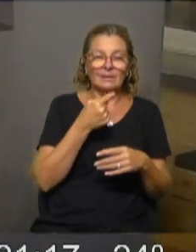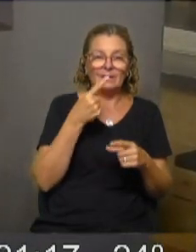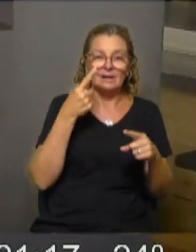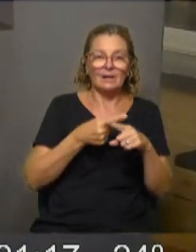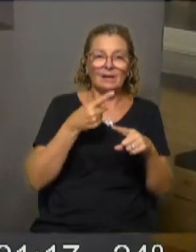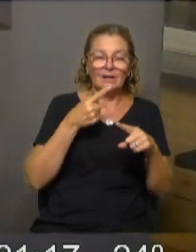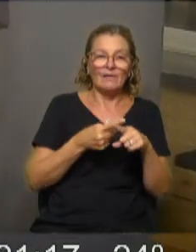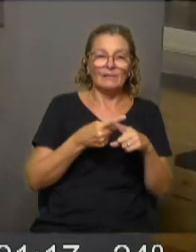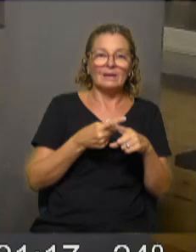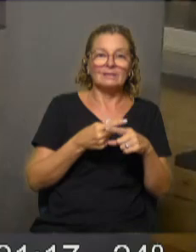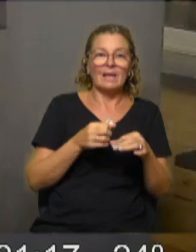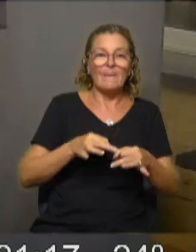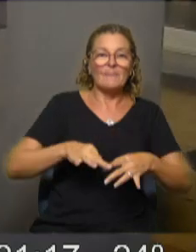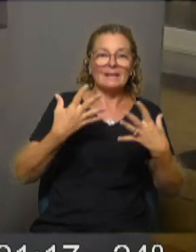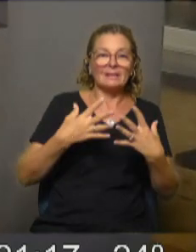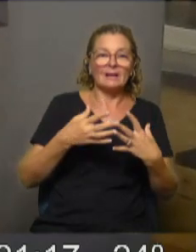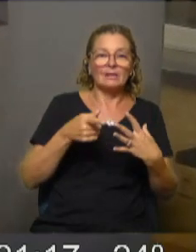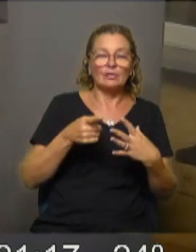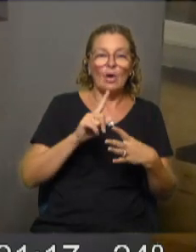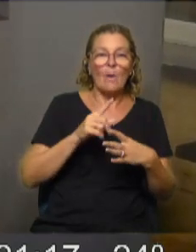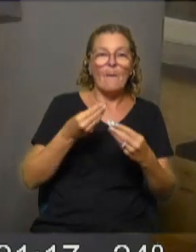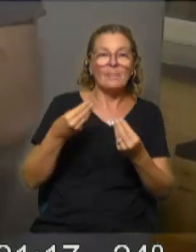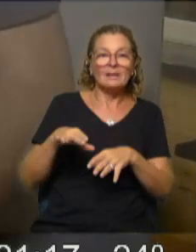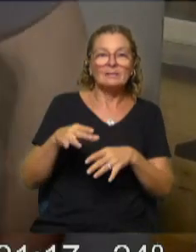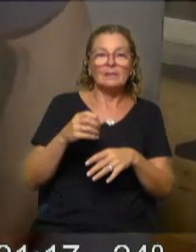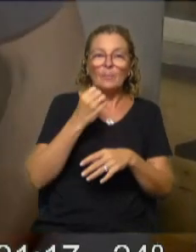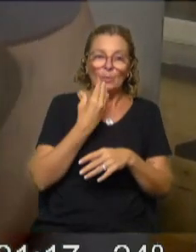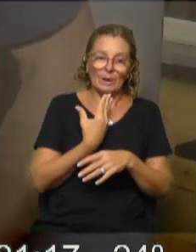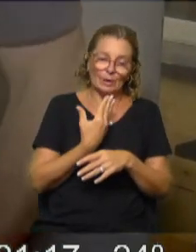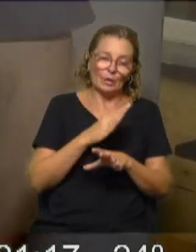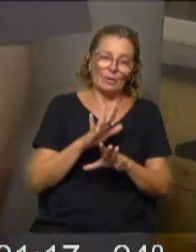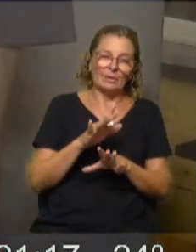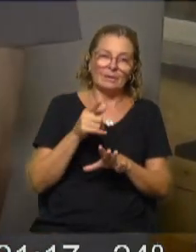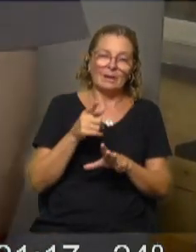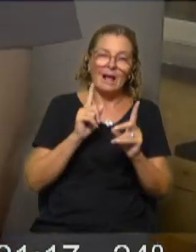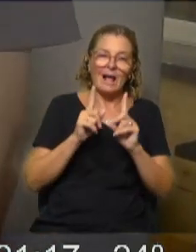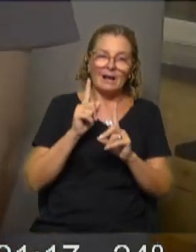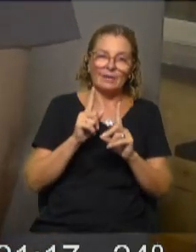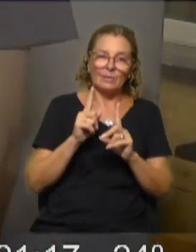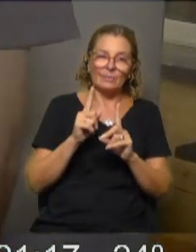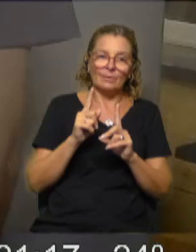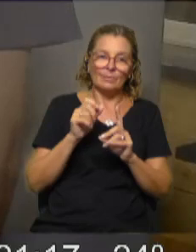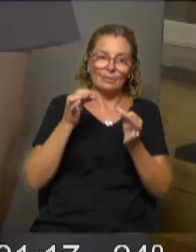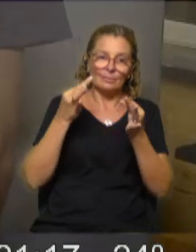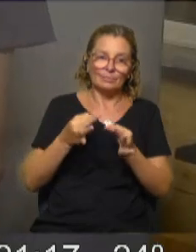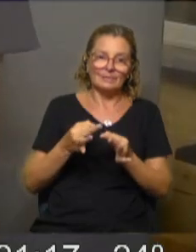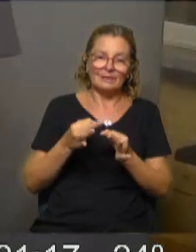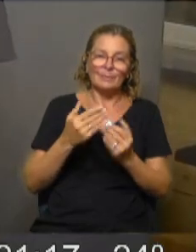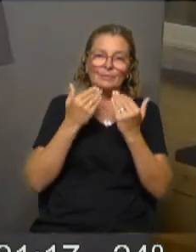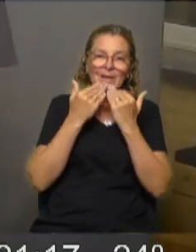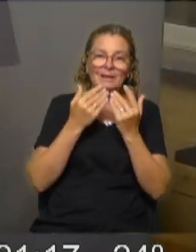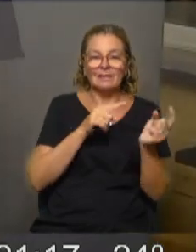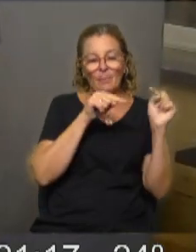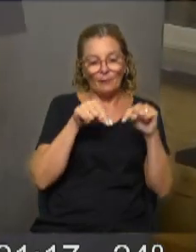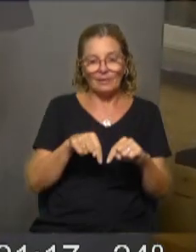fiesta especial, pero bueno, no se la pierdan, está buenísimo y es por un motivo muy, muy especial. Bueno, muchas gracias a